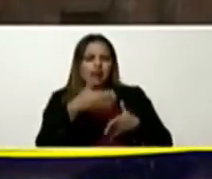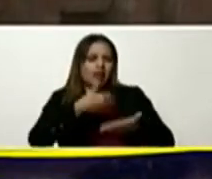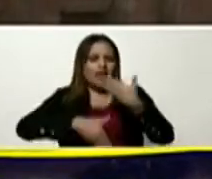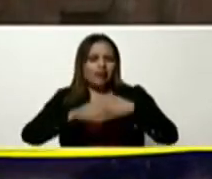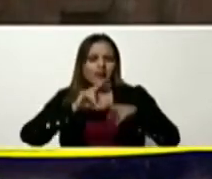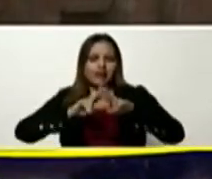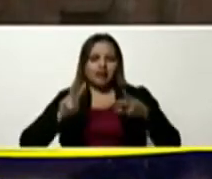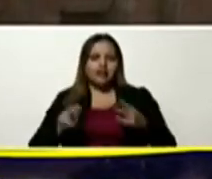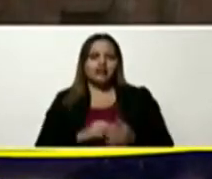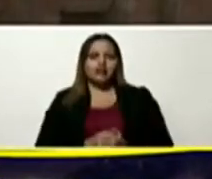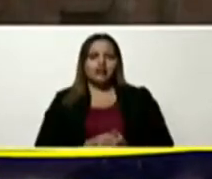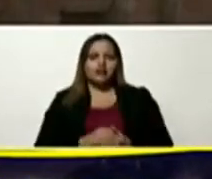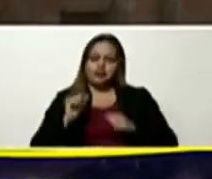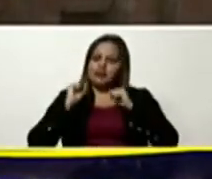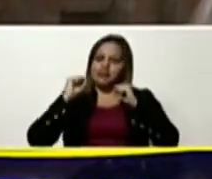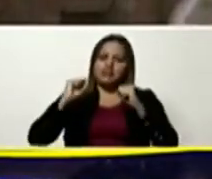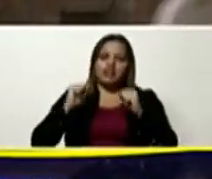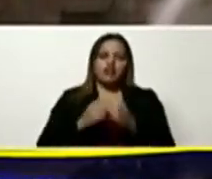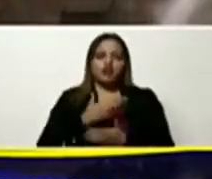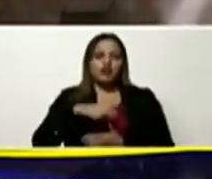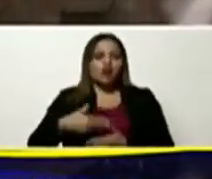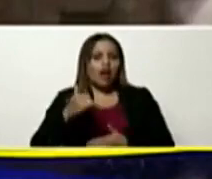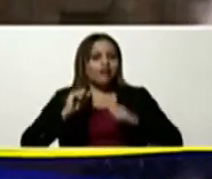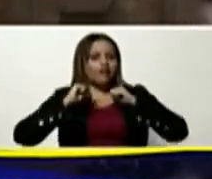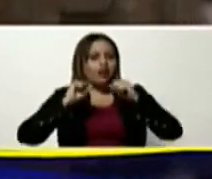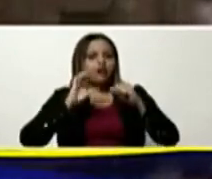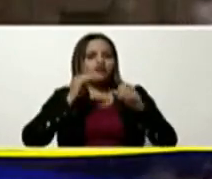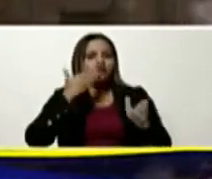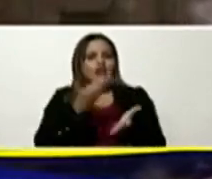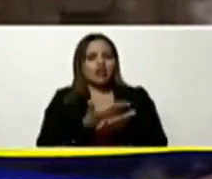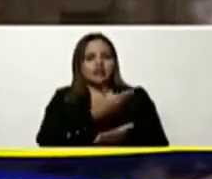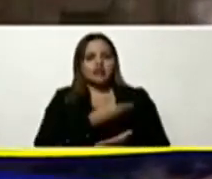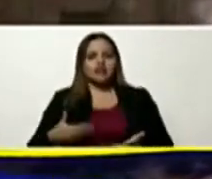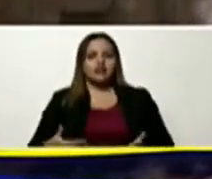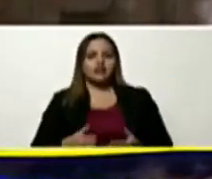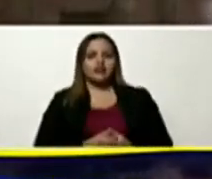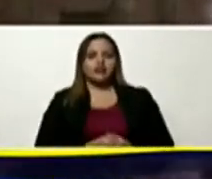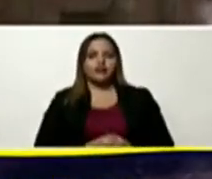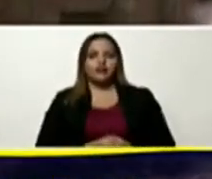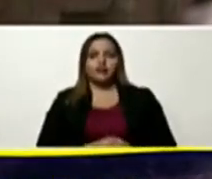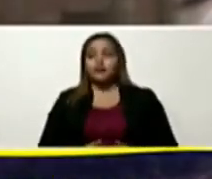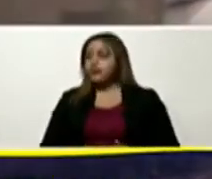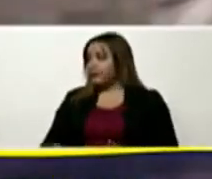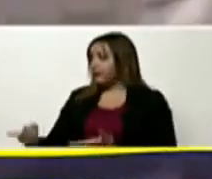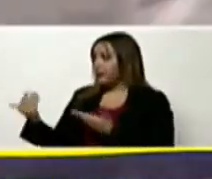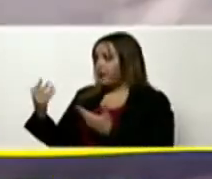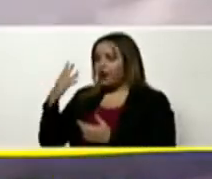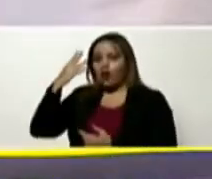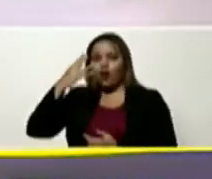diplomacia de paz vencerá y nosotros estamos venciendo. Muchas gracias, presidente. Bueno, esta joven,